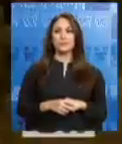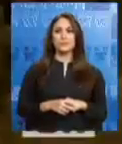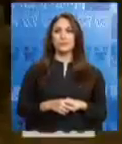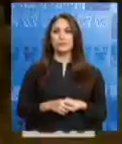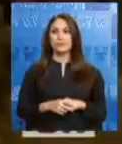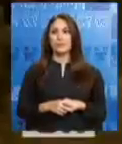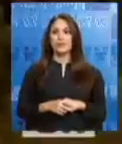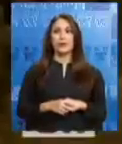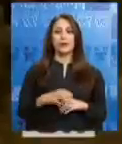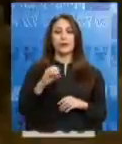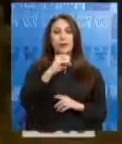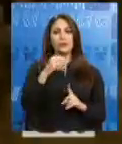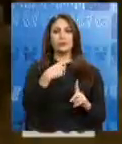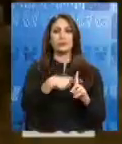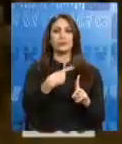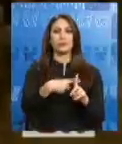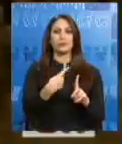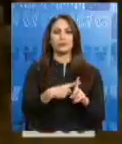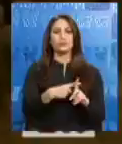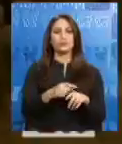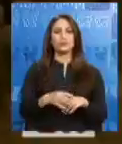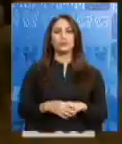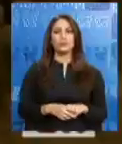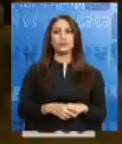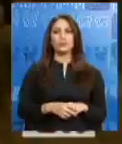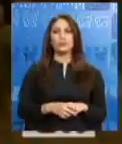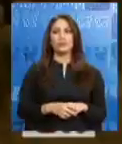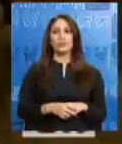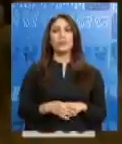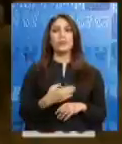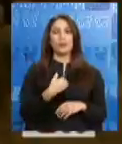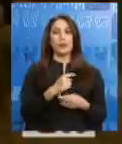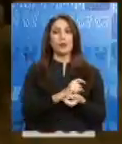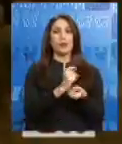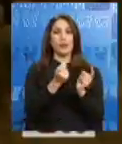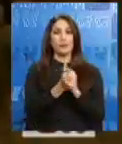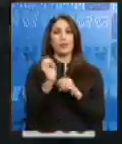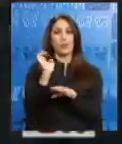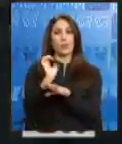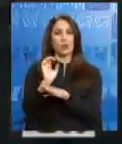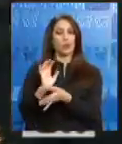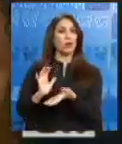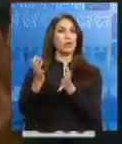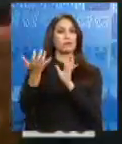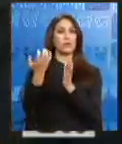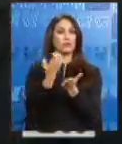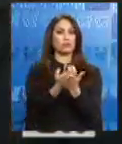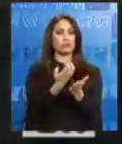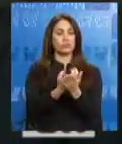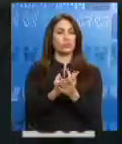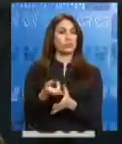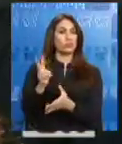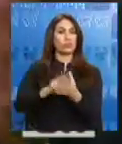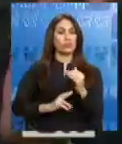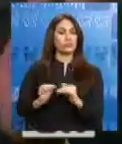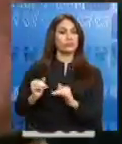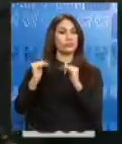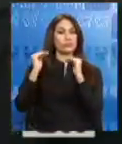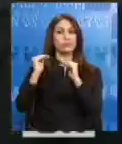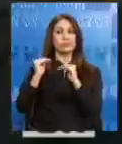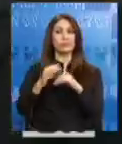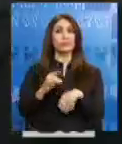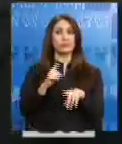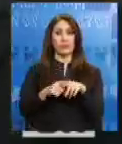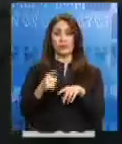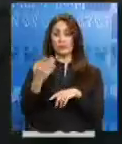Mire, el balance es muy positivo. Sin duda hay un cambio radical en Ecuador. La economía se duplicó, hemos crecido pese a las